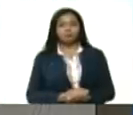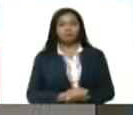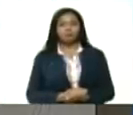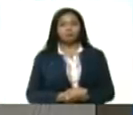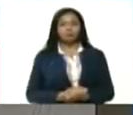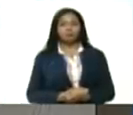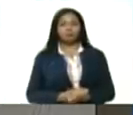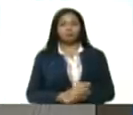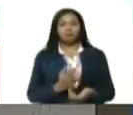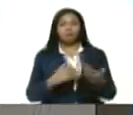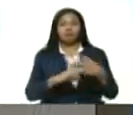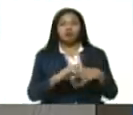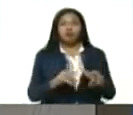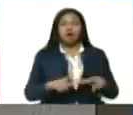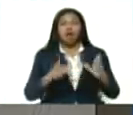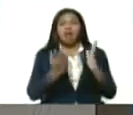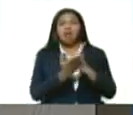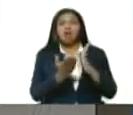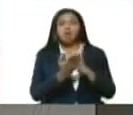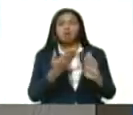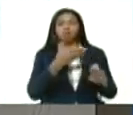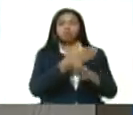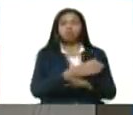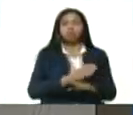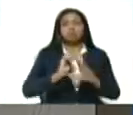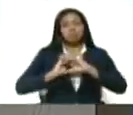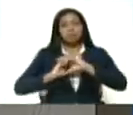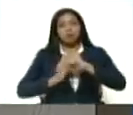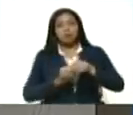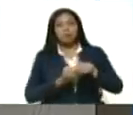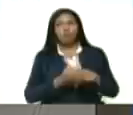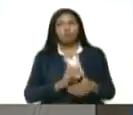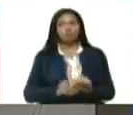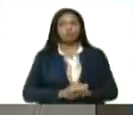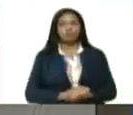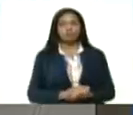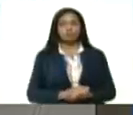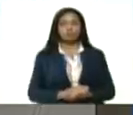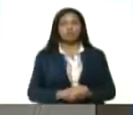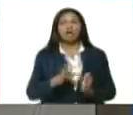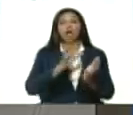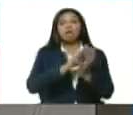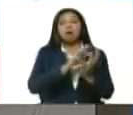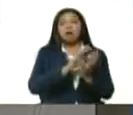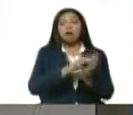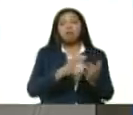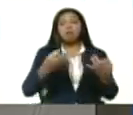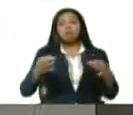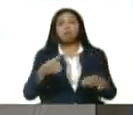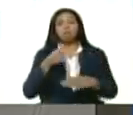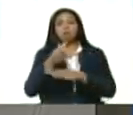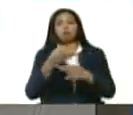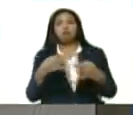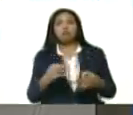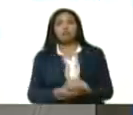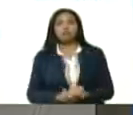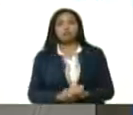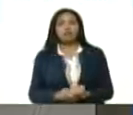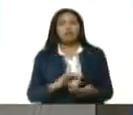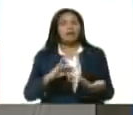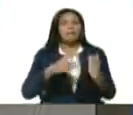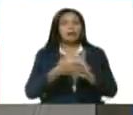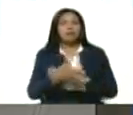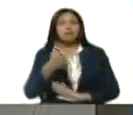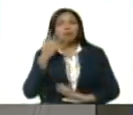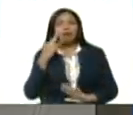dirigieron a esta escuela de béisbol en el sector Pedro González del estado de Nueva Esparta. ¿Qué hubiera pasado si se